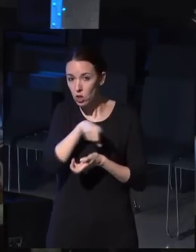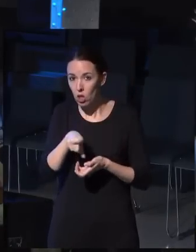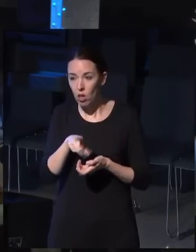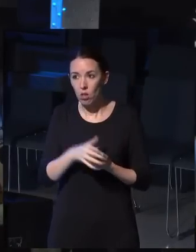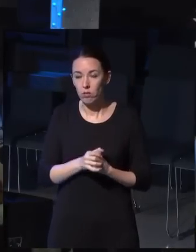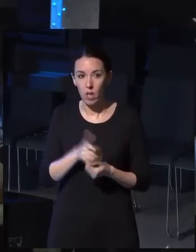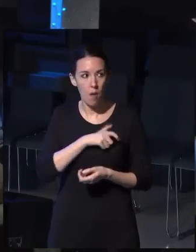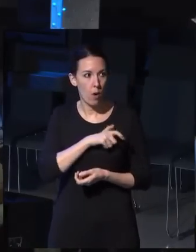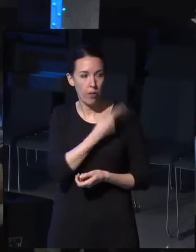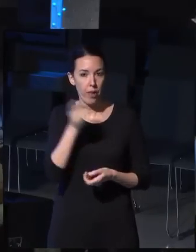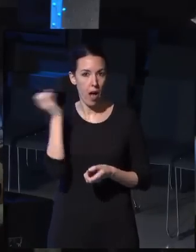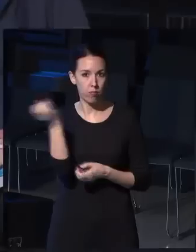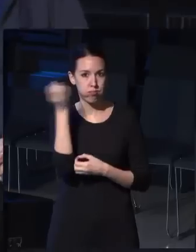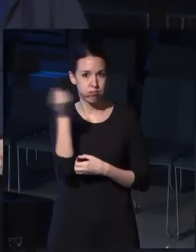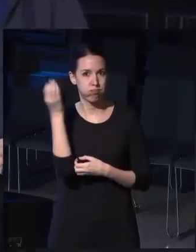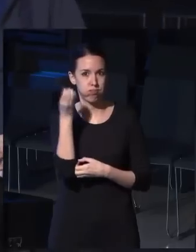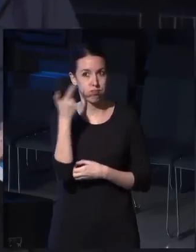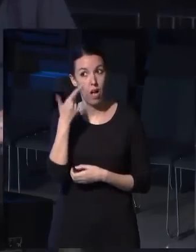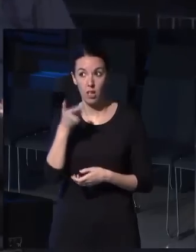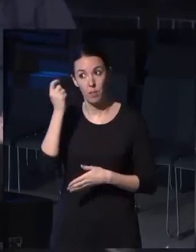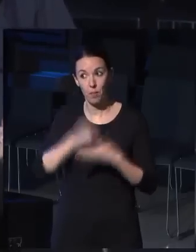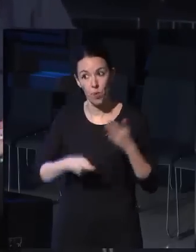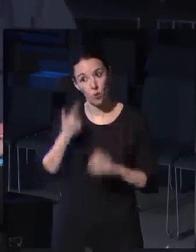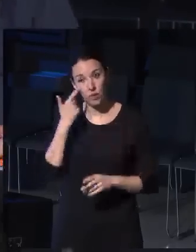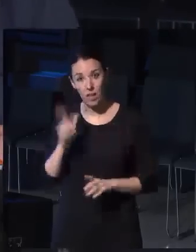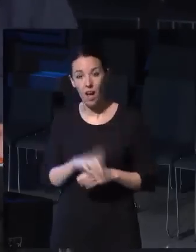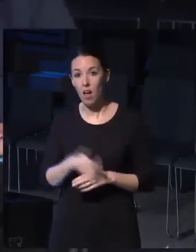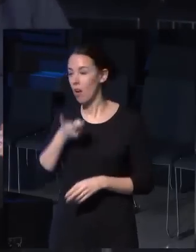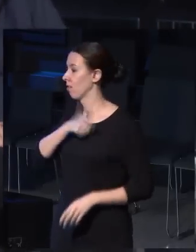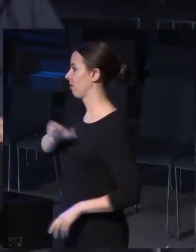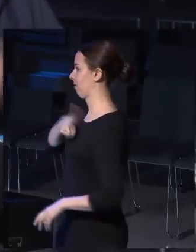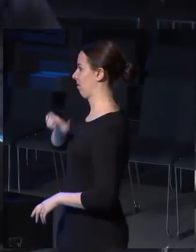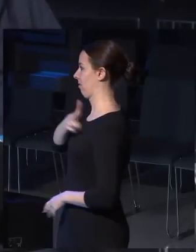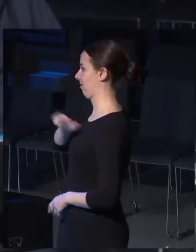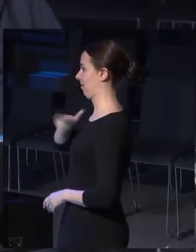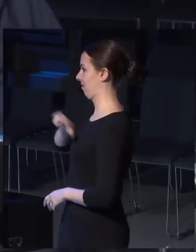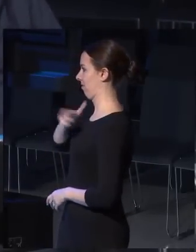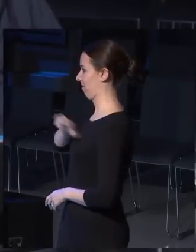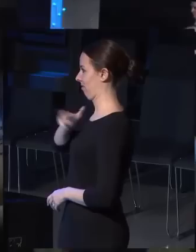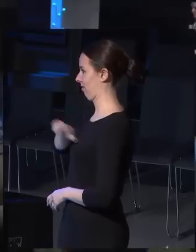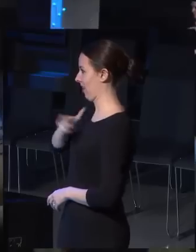Ya está la policía ahí. Ya te están buscando. ¿Policía cómo es?